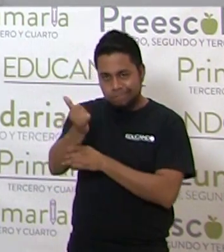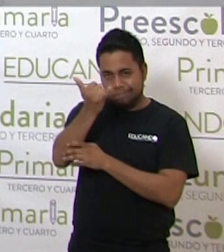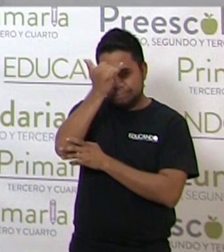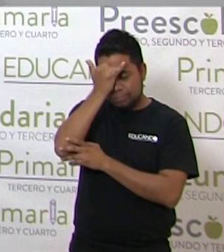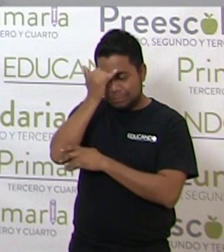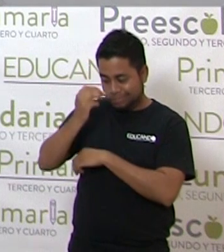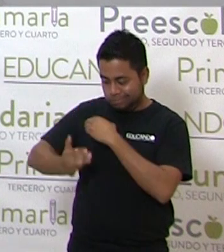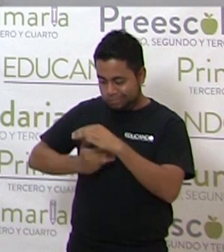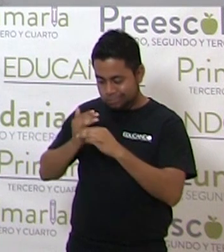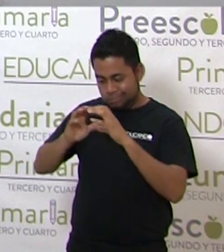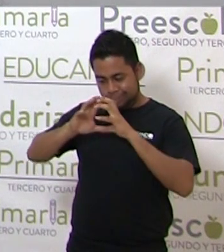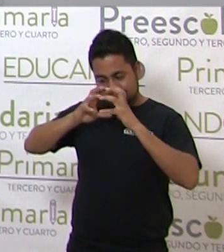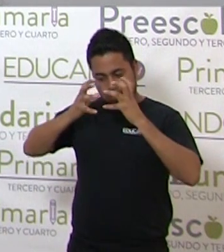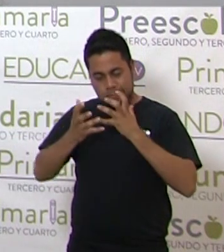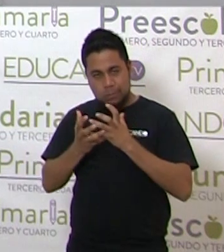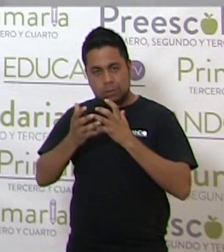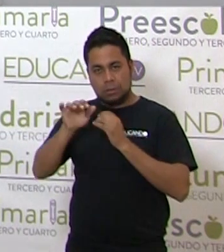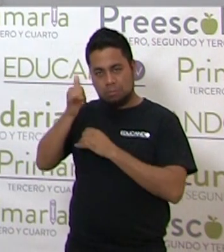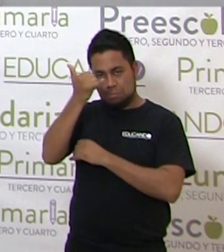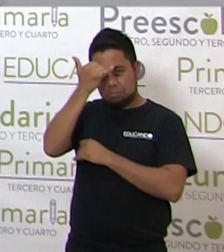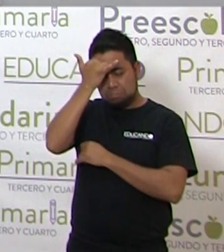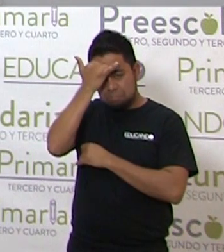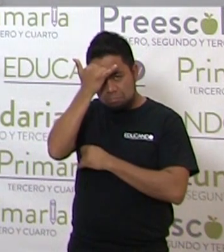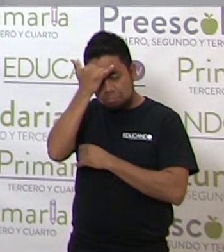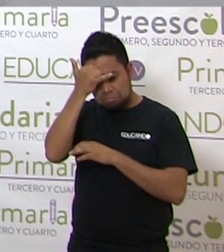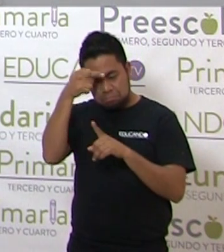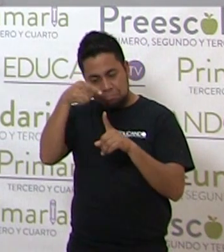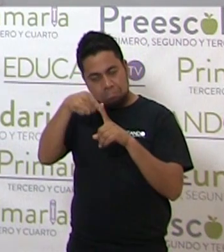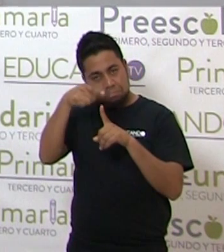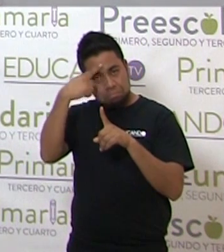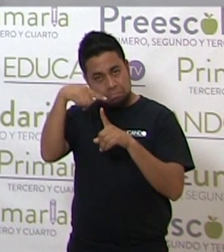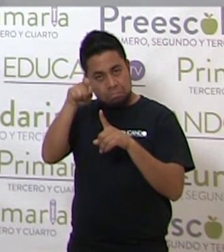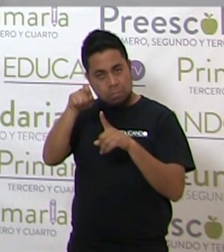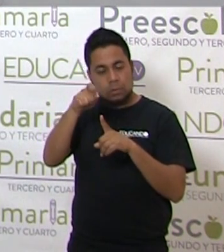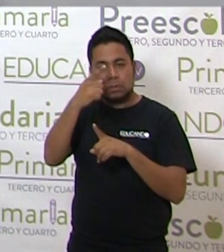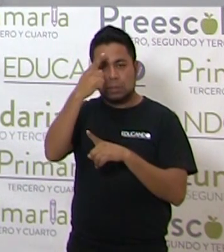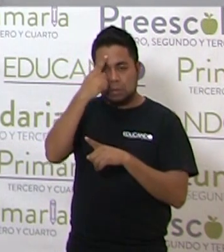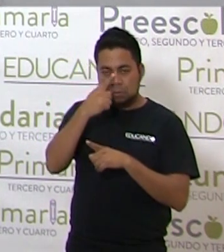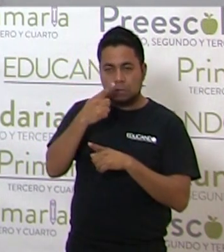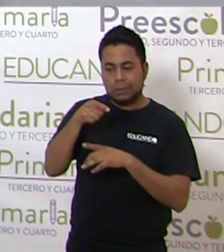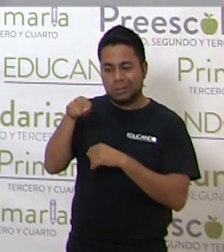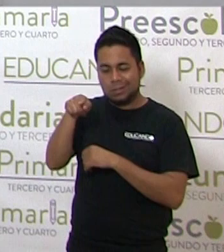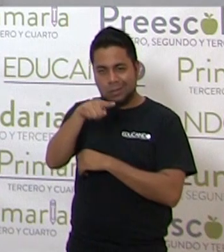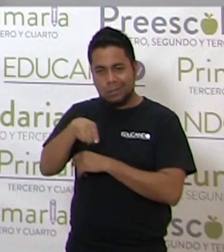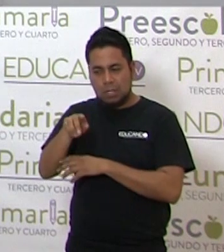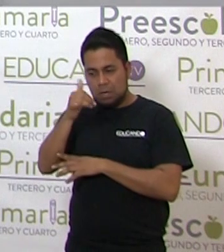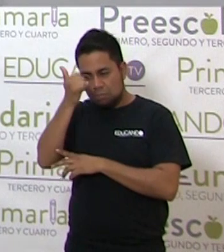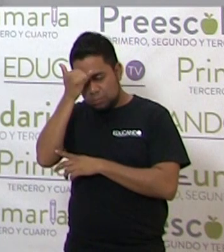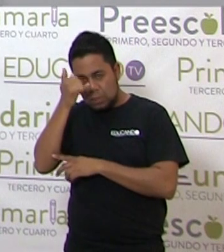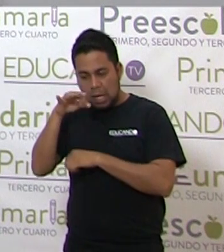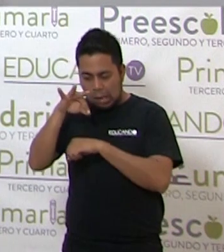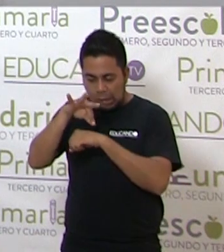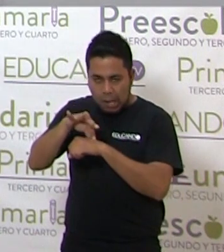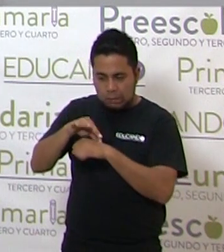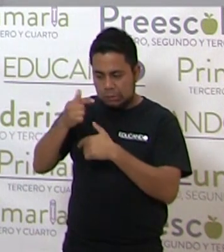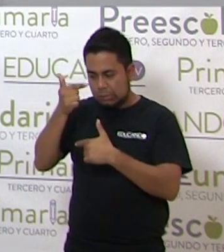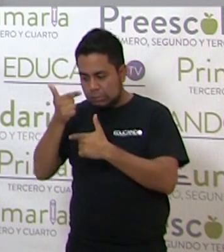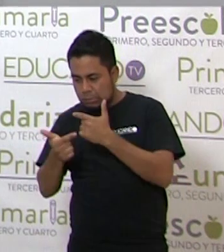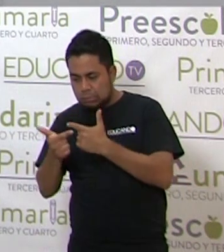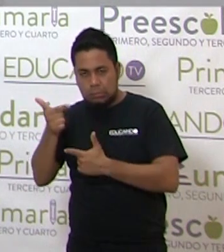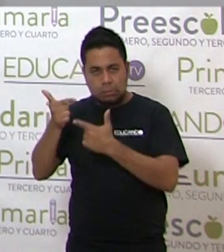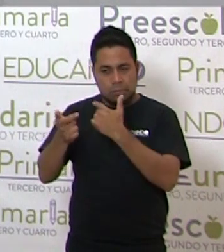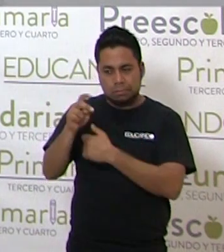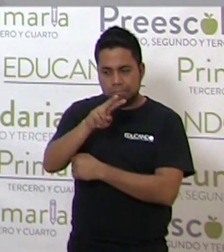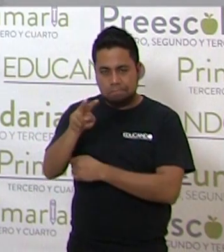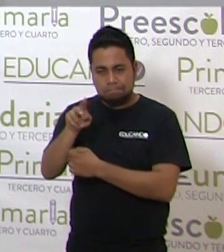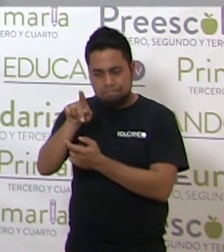Alrededor del mundo, las vacas se crían principalmente para obtener de ellas carne y leche,